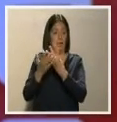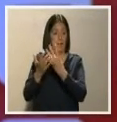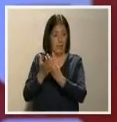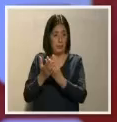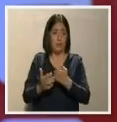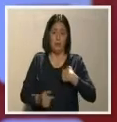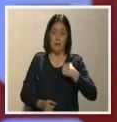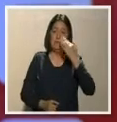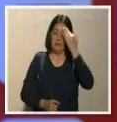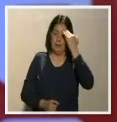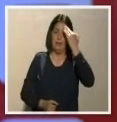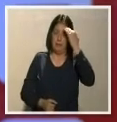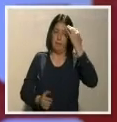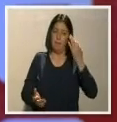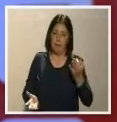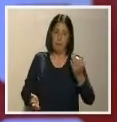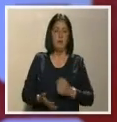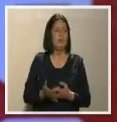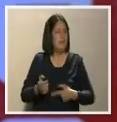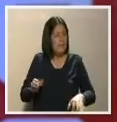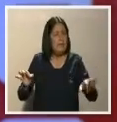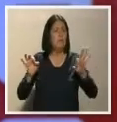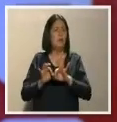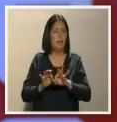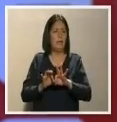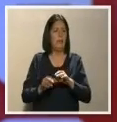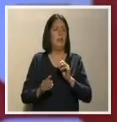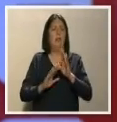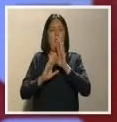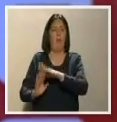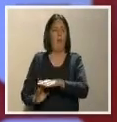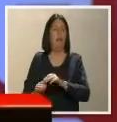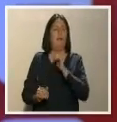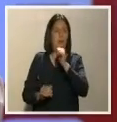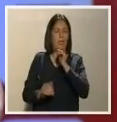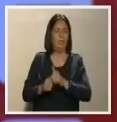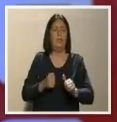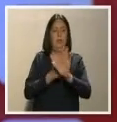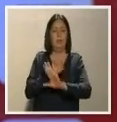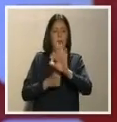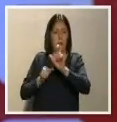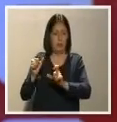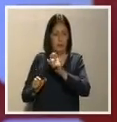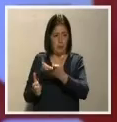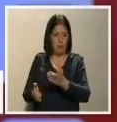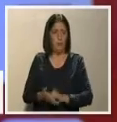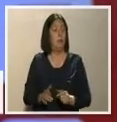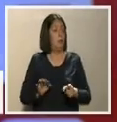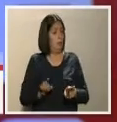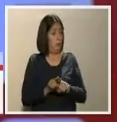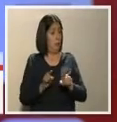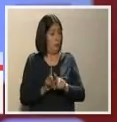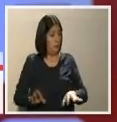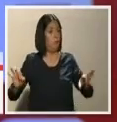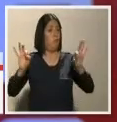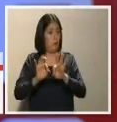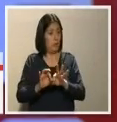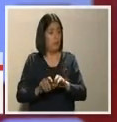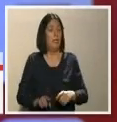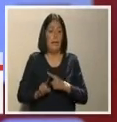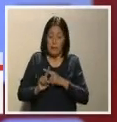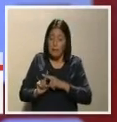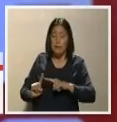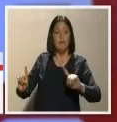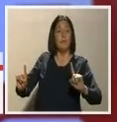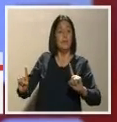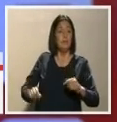somos conscientes que será fundamental en la lucha contra la inseguridad ciudadana. Pero también es importante resaltar las diferencias